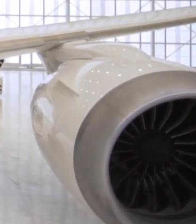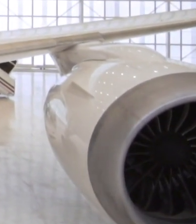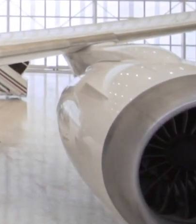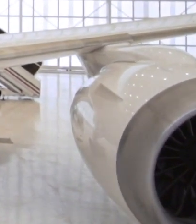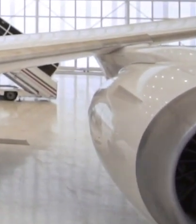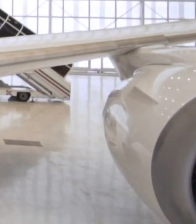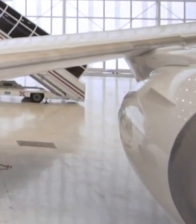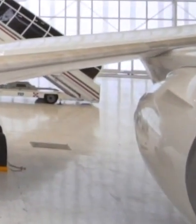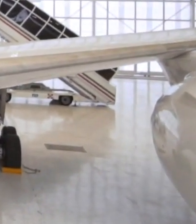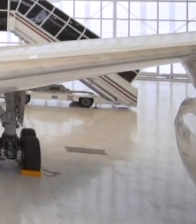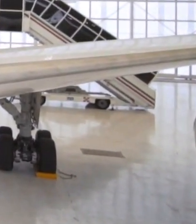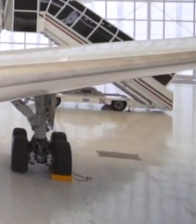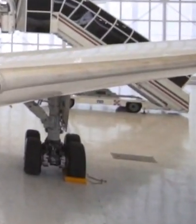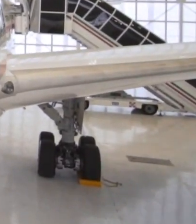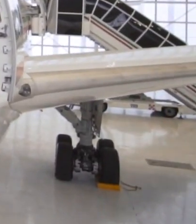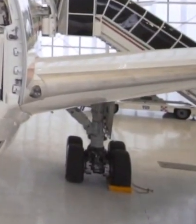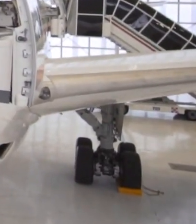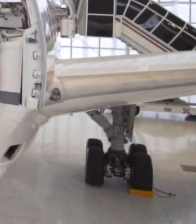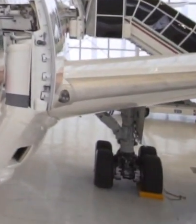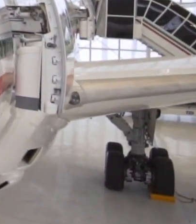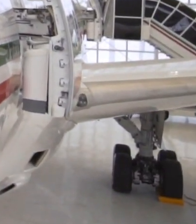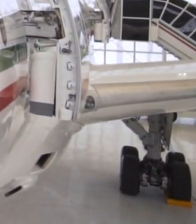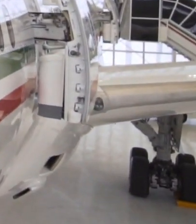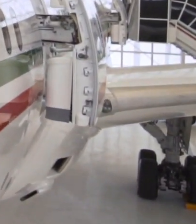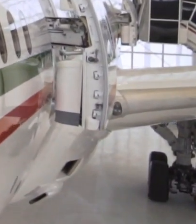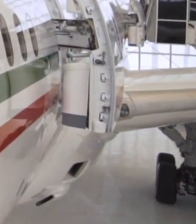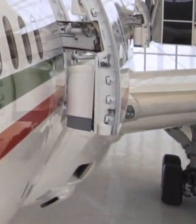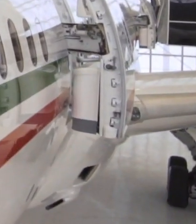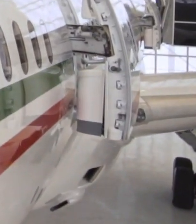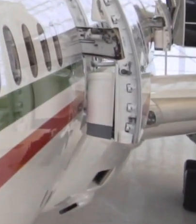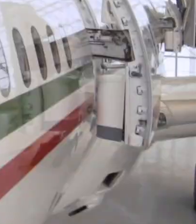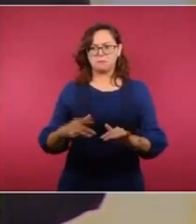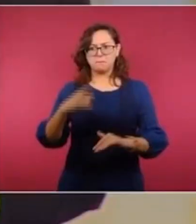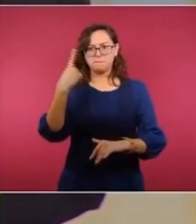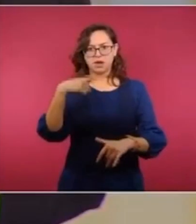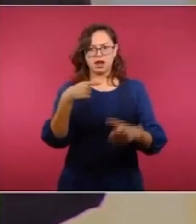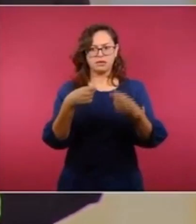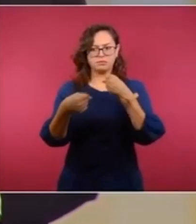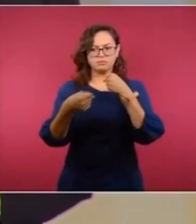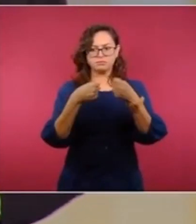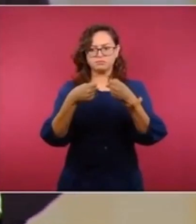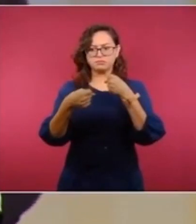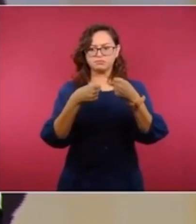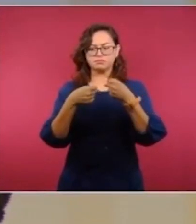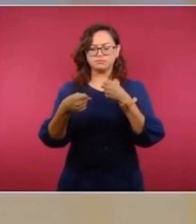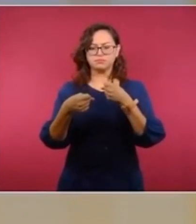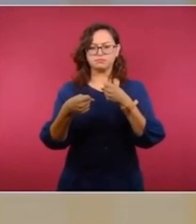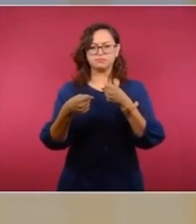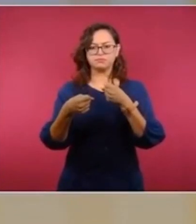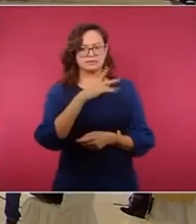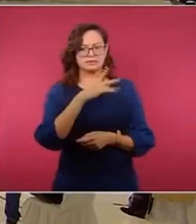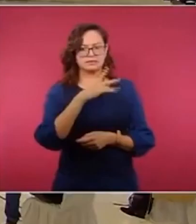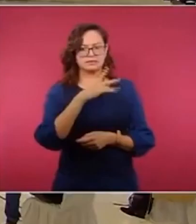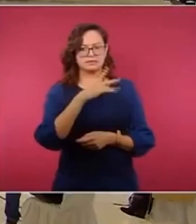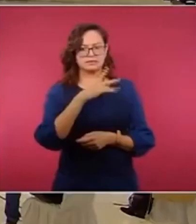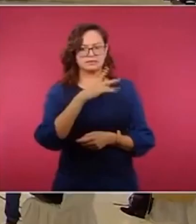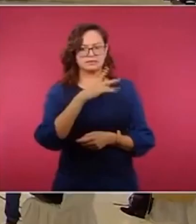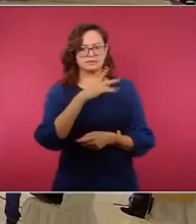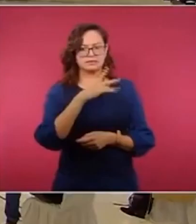El propósito de hacer esta rueda de prensa con el avión de fondo